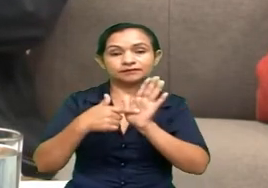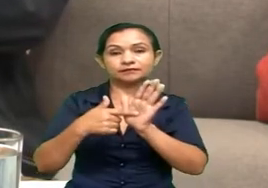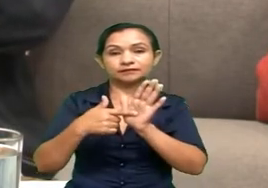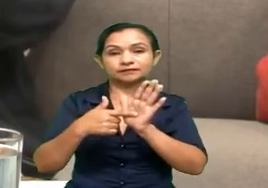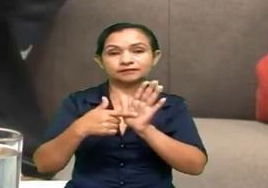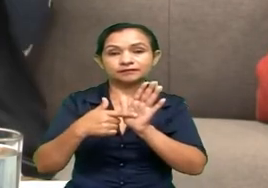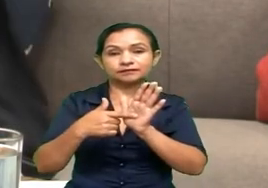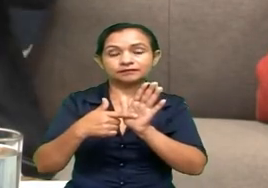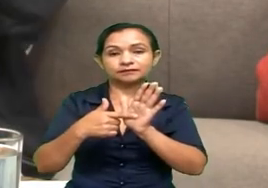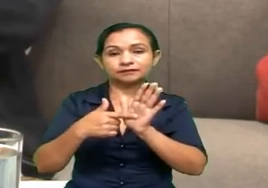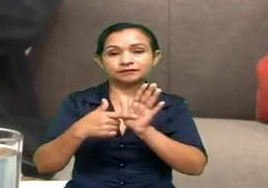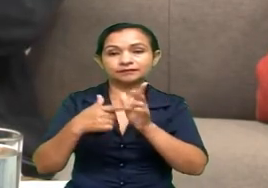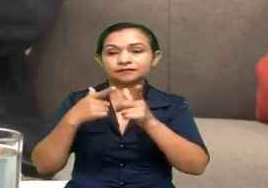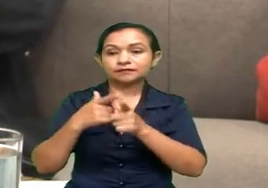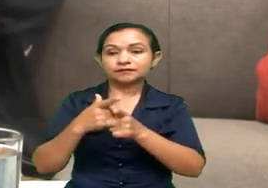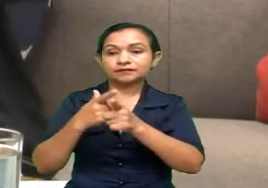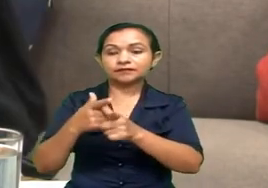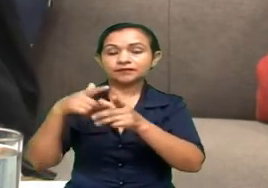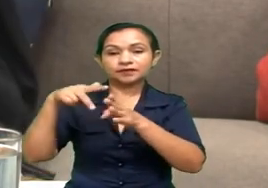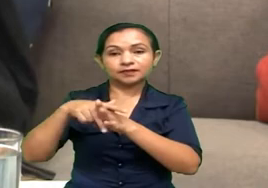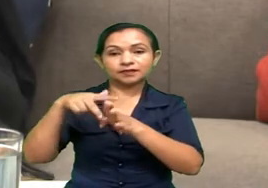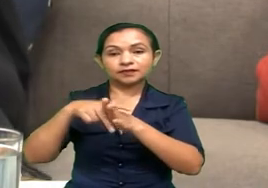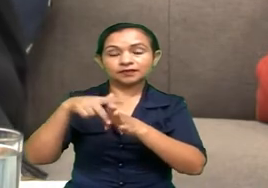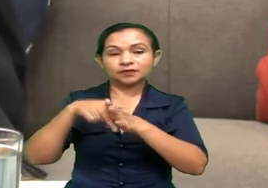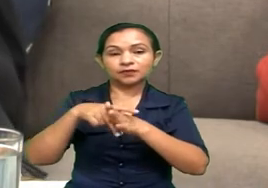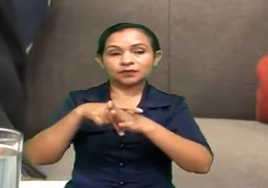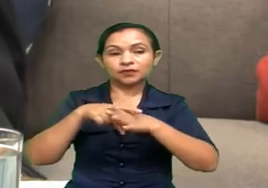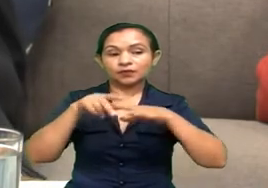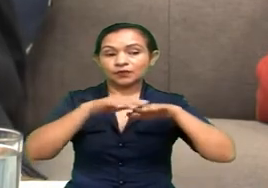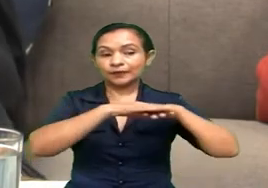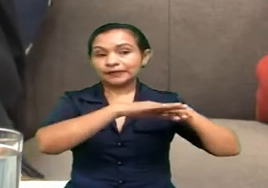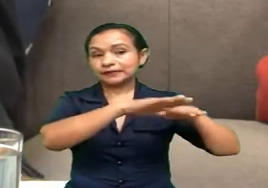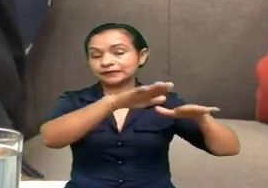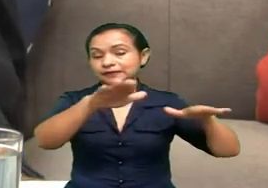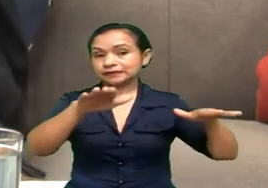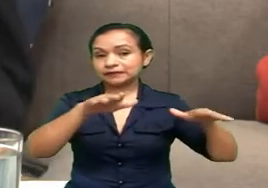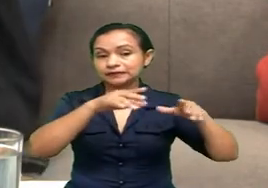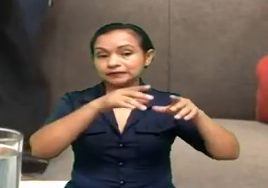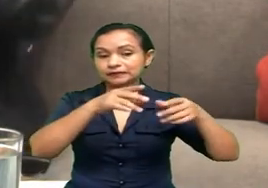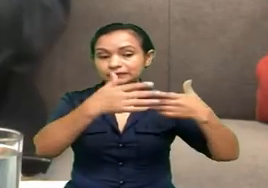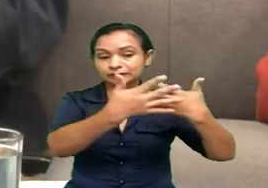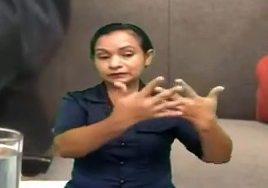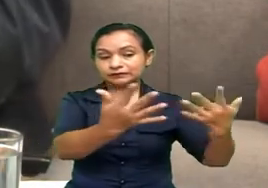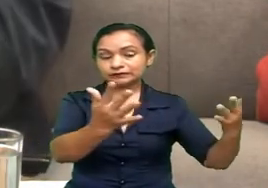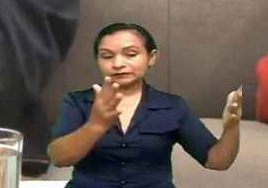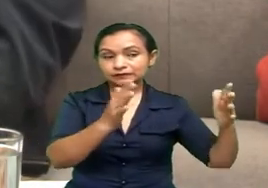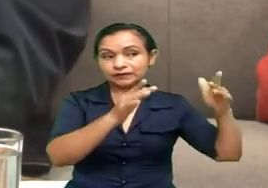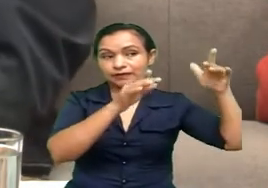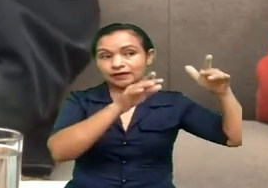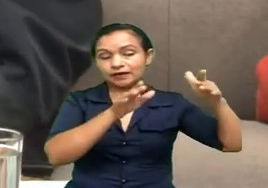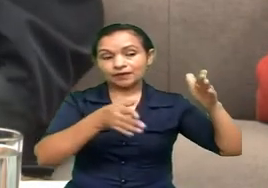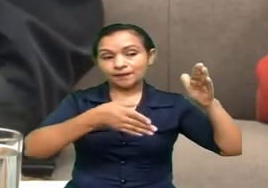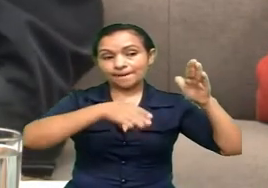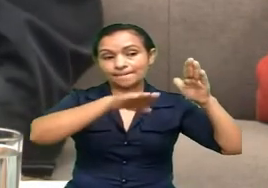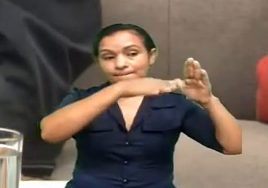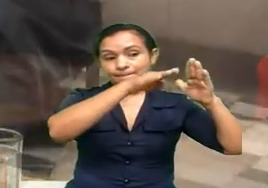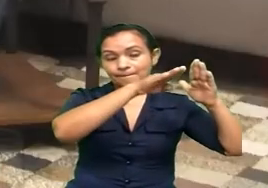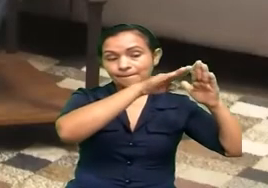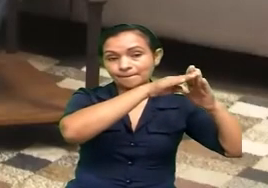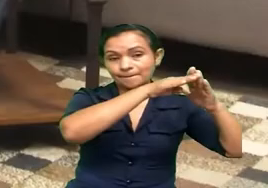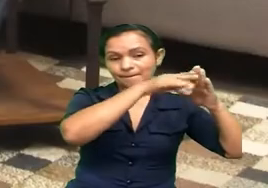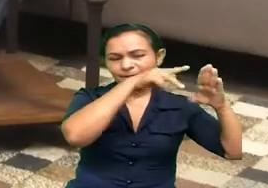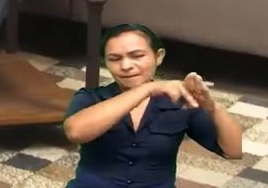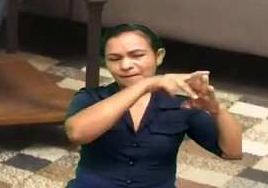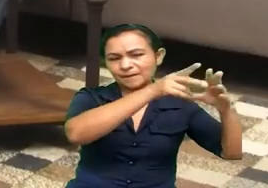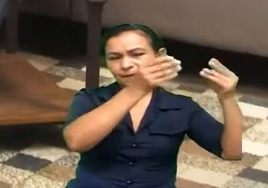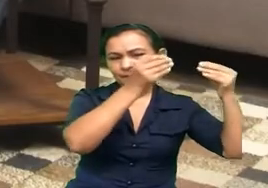batalla se corren los caballos que estaban a la yeguada, que estaba arriba de los cerros